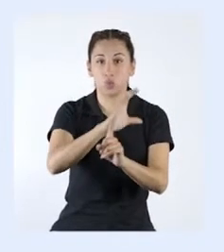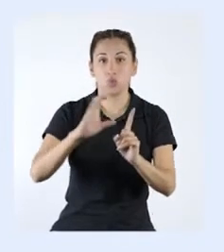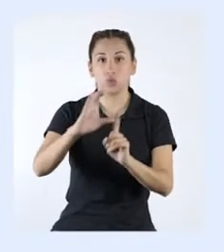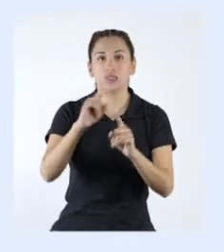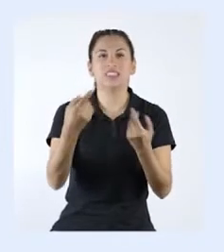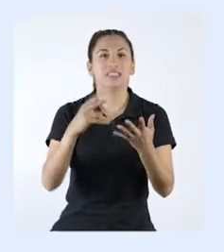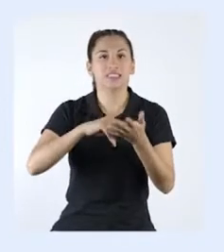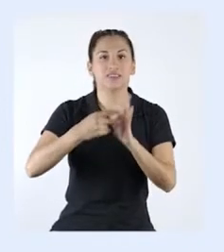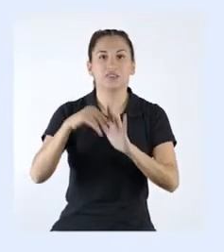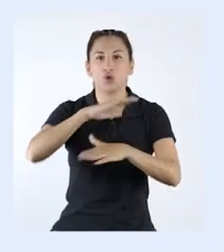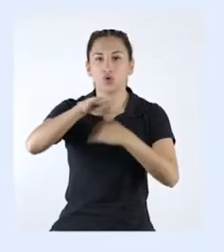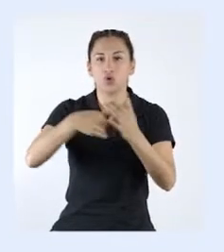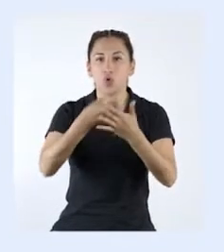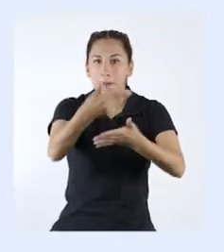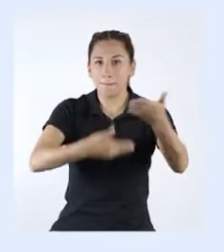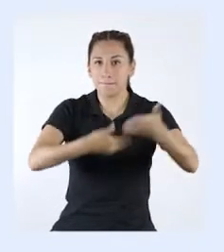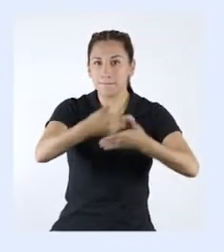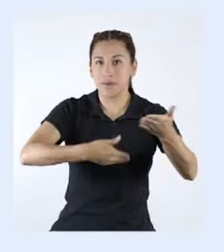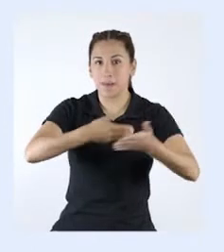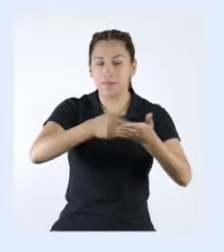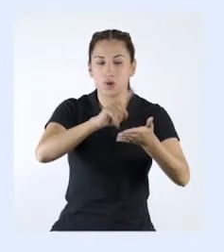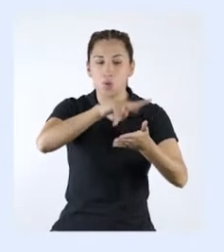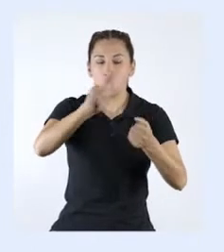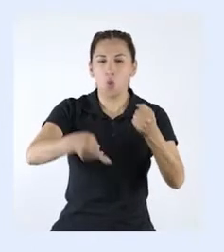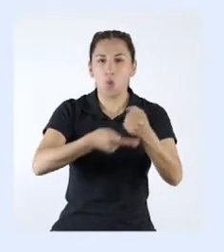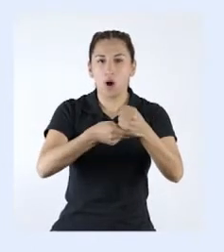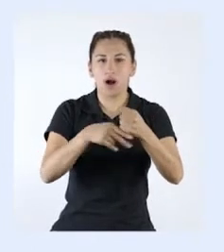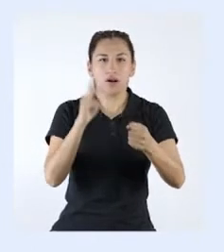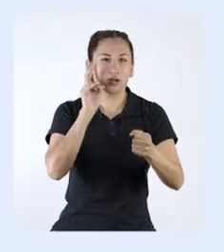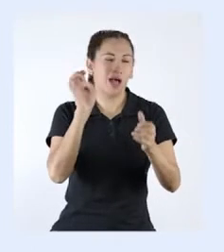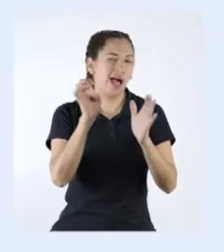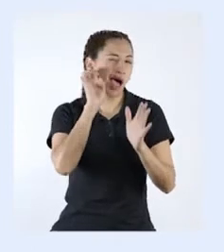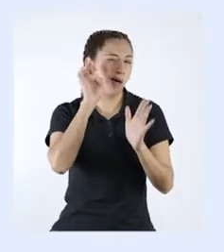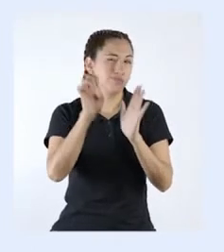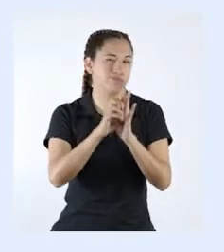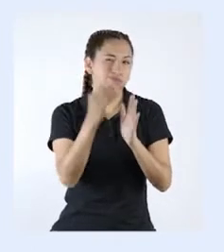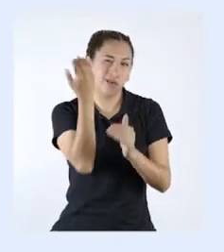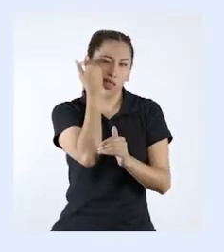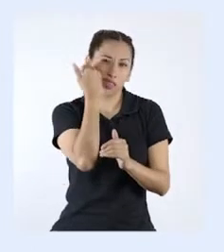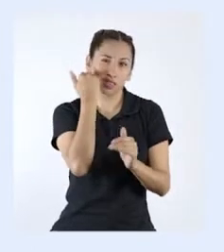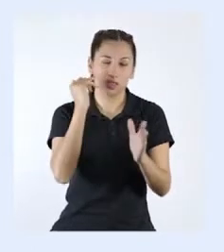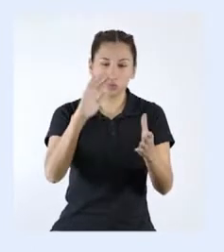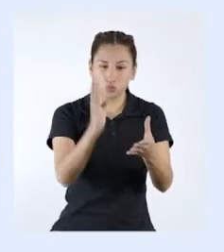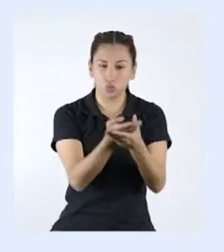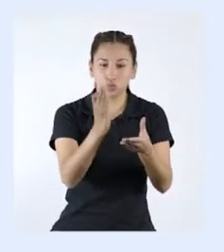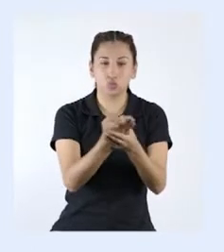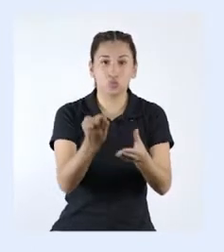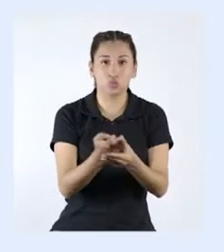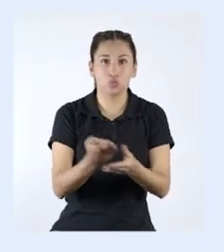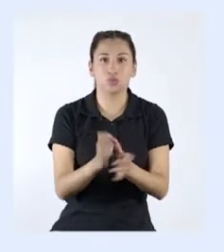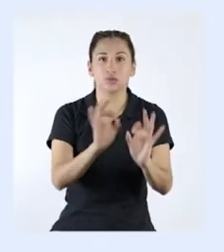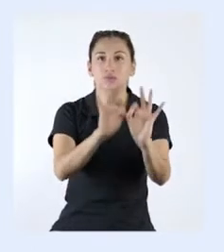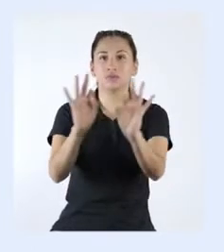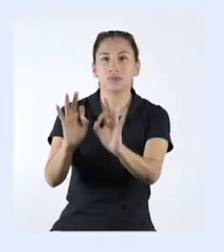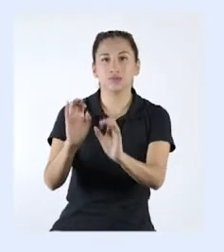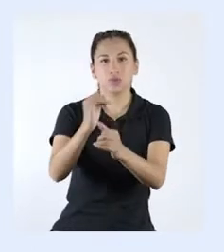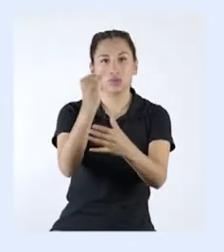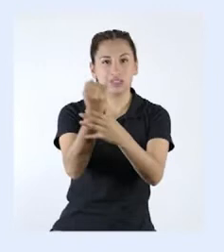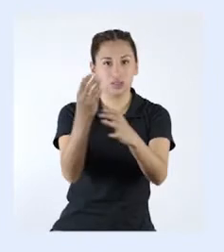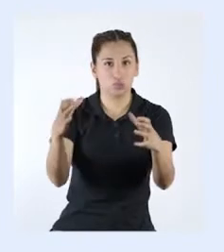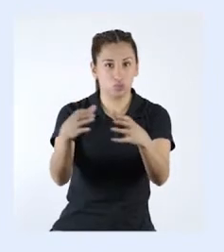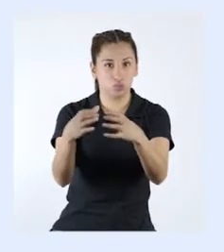Se refiere a la documentación que se conserva en archivos e instituciones similares.